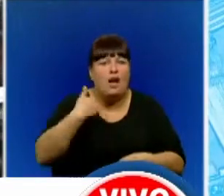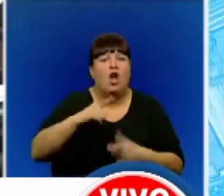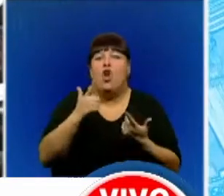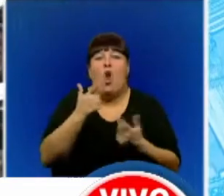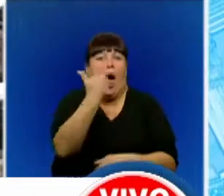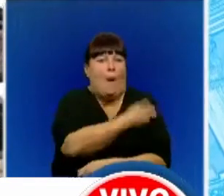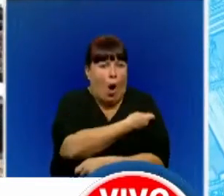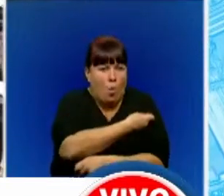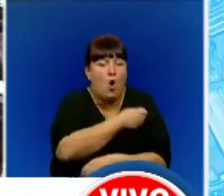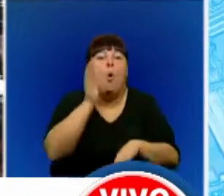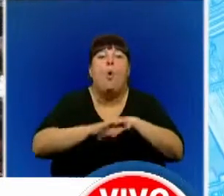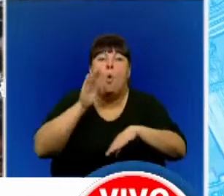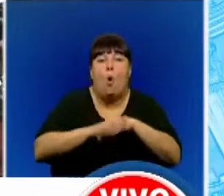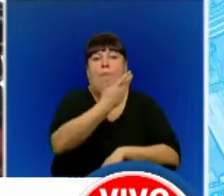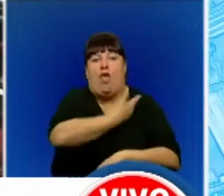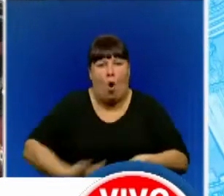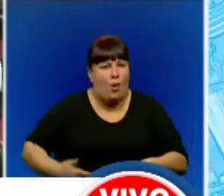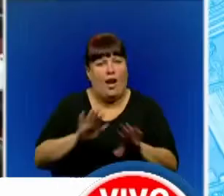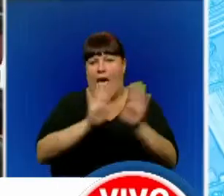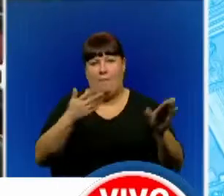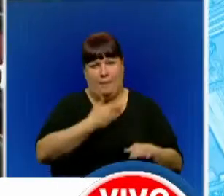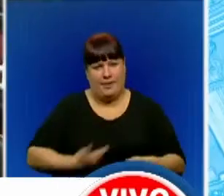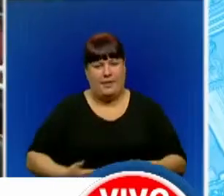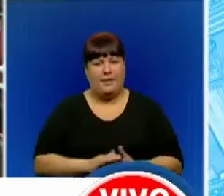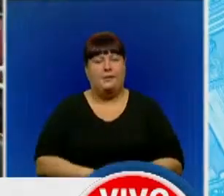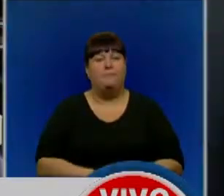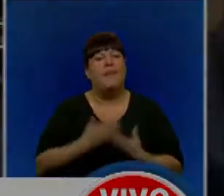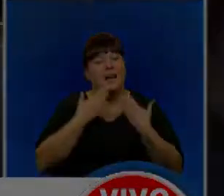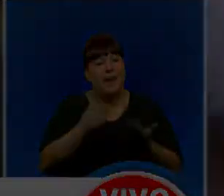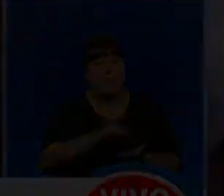tienen la vacuna por culpa de este gobierno. Nada más, señor presidente. Gracias, diputado.